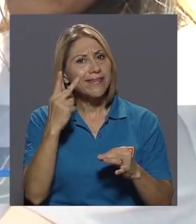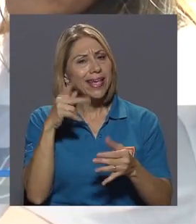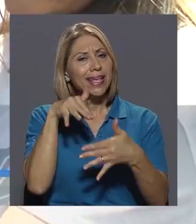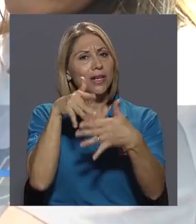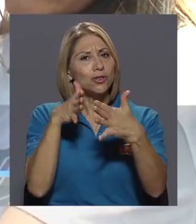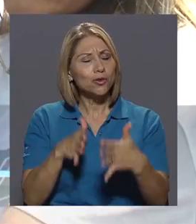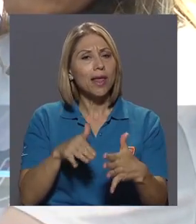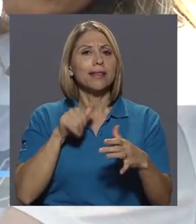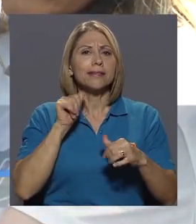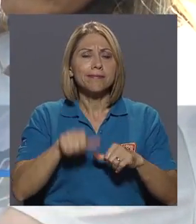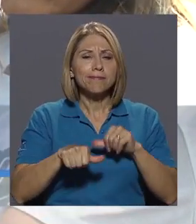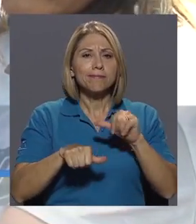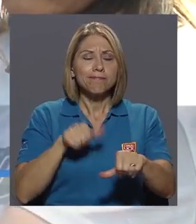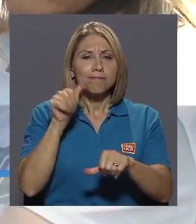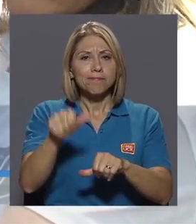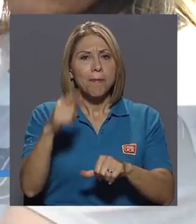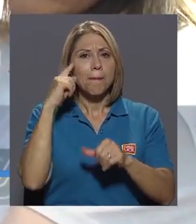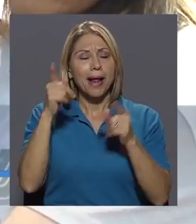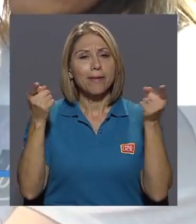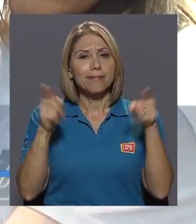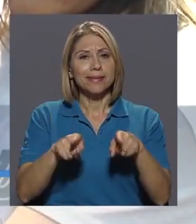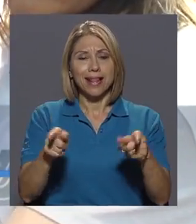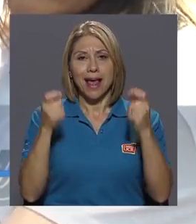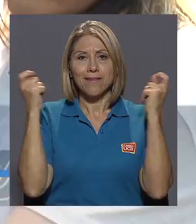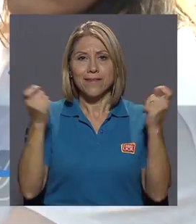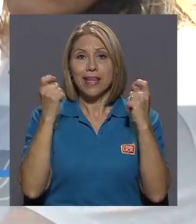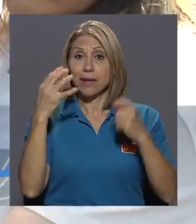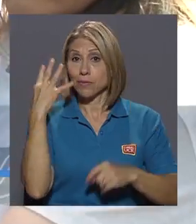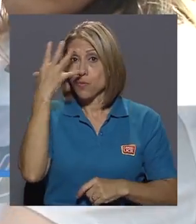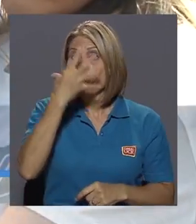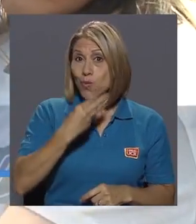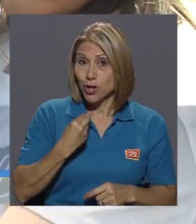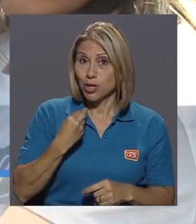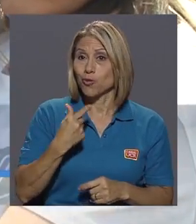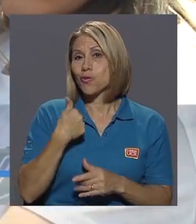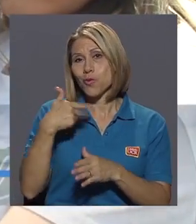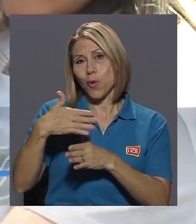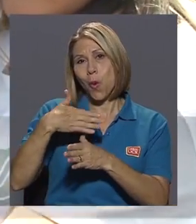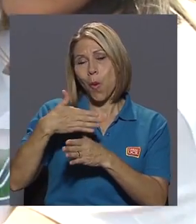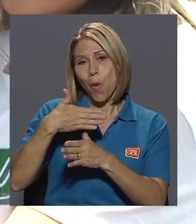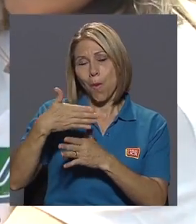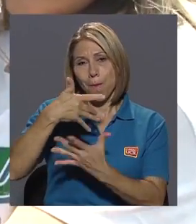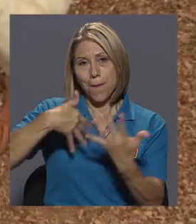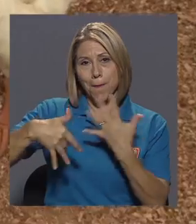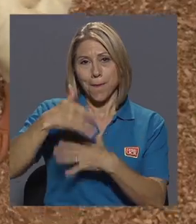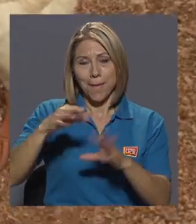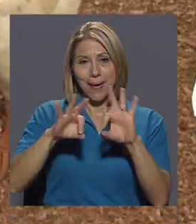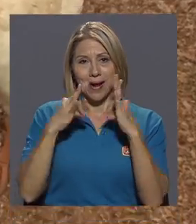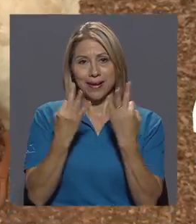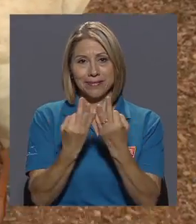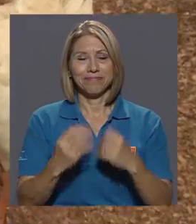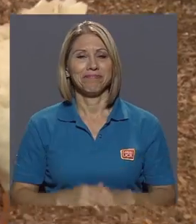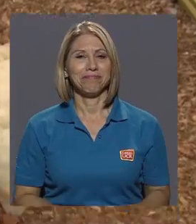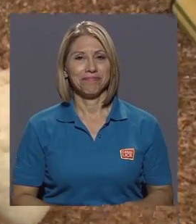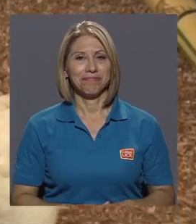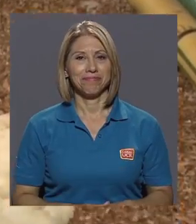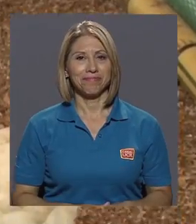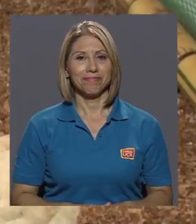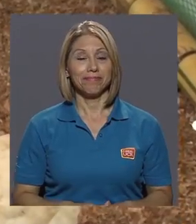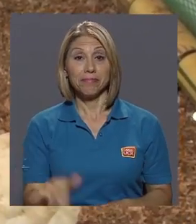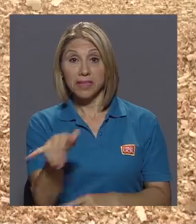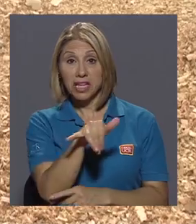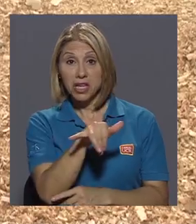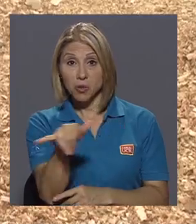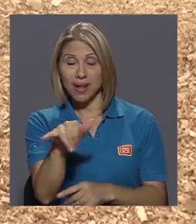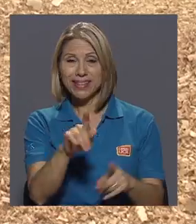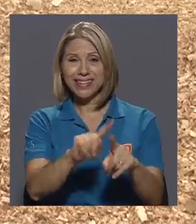hacen los estudiantes para que se dé a cabo la feria y muy bonito porque comparte uno un rato en familia. De la misma